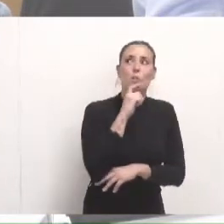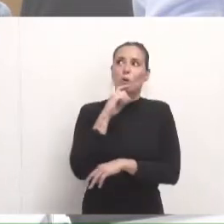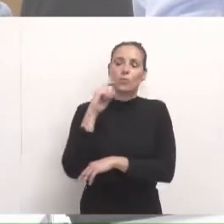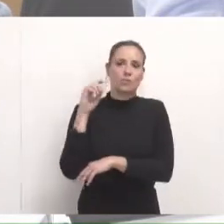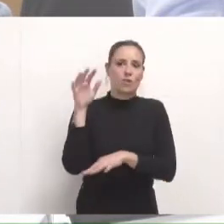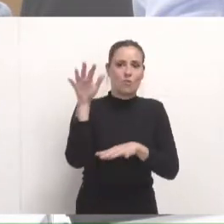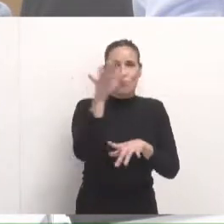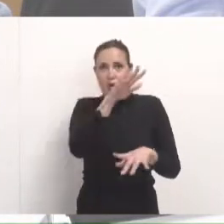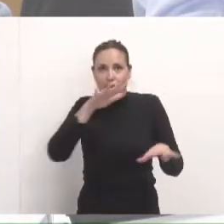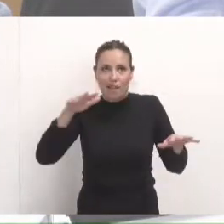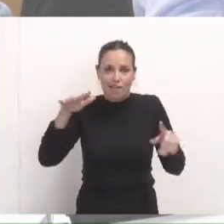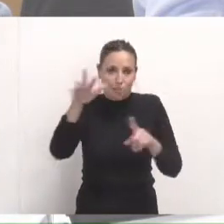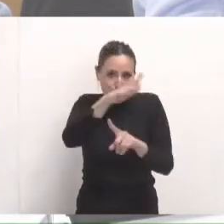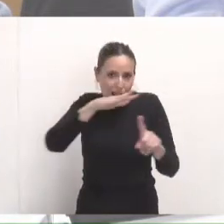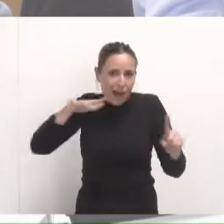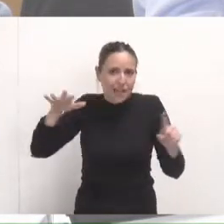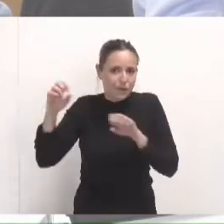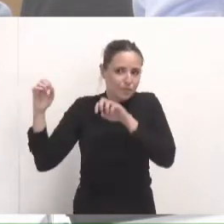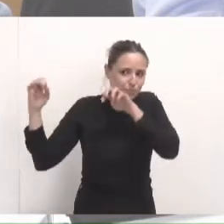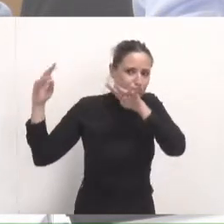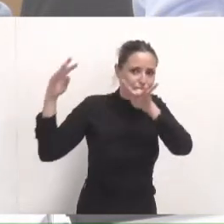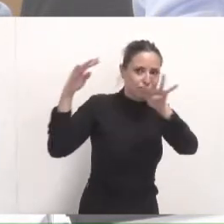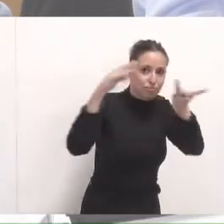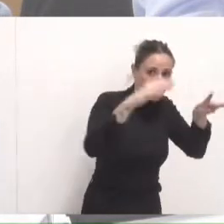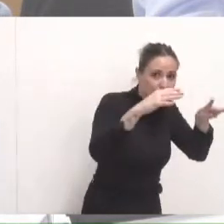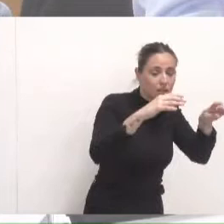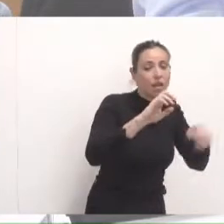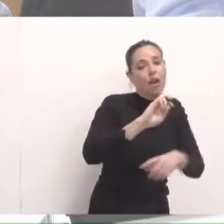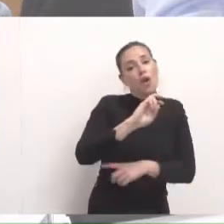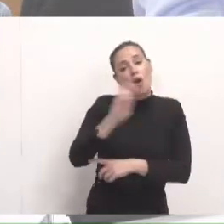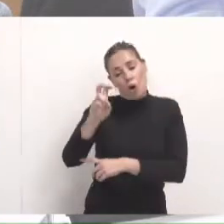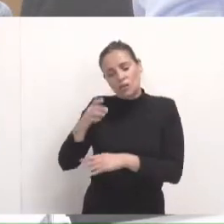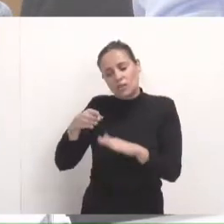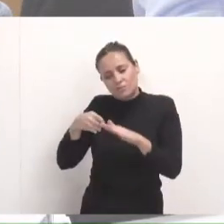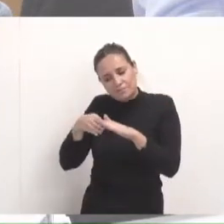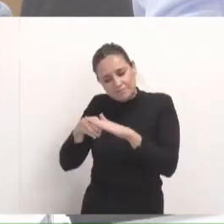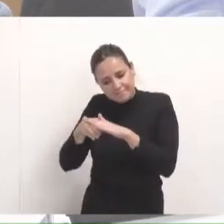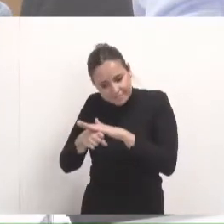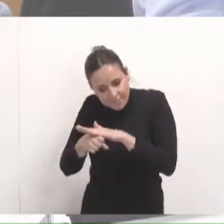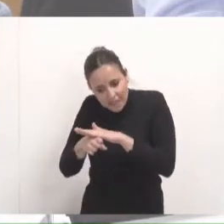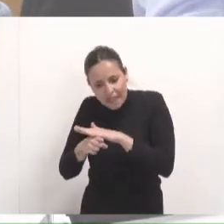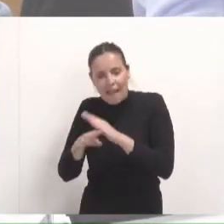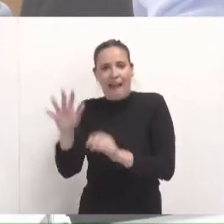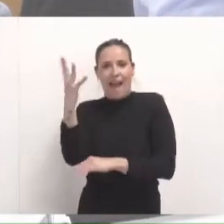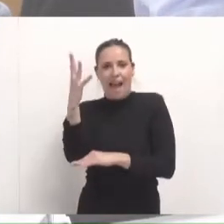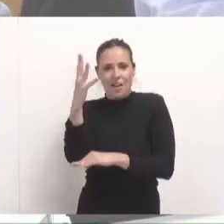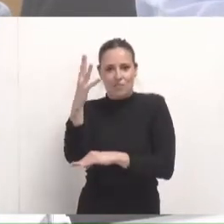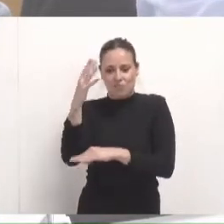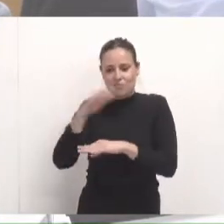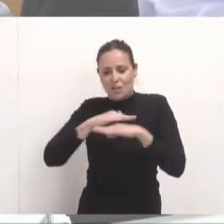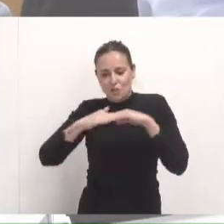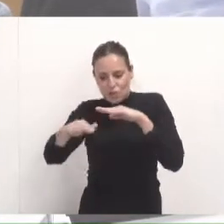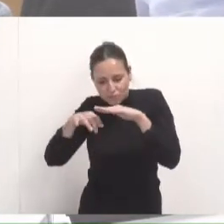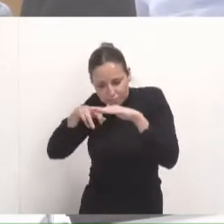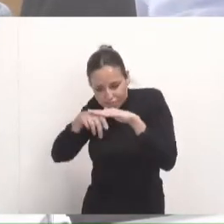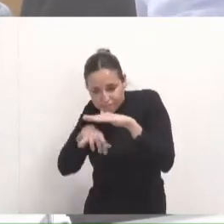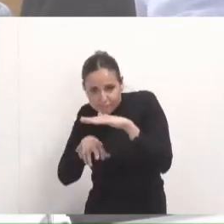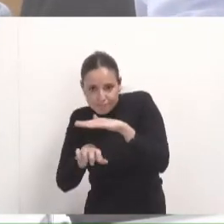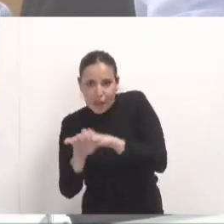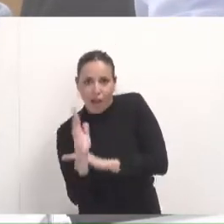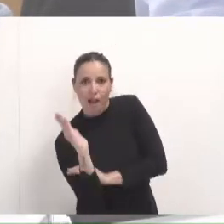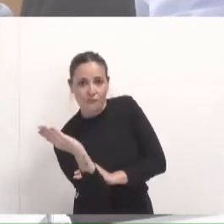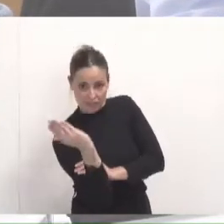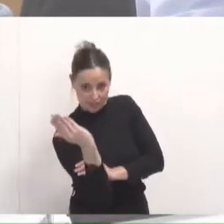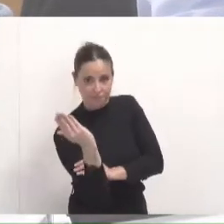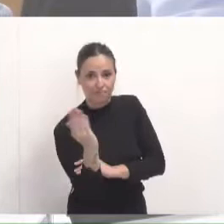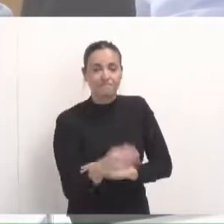caso de la termita a la que nosotros estamos hablando son termitas subterráneas que acceden al árbol desde el suelo. Pero sí quiero especificar que